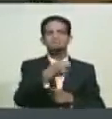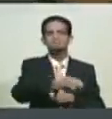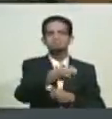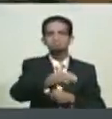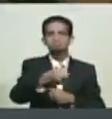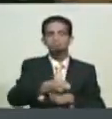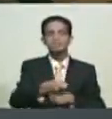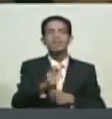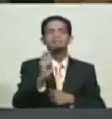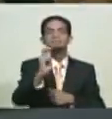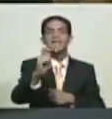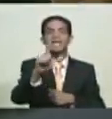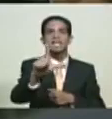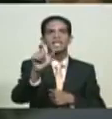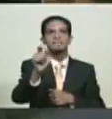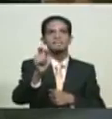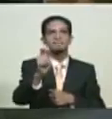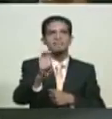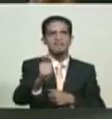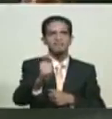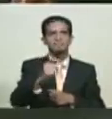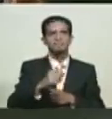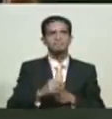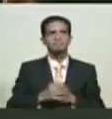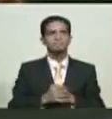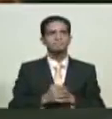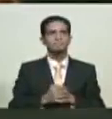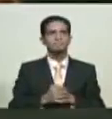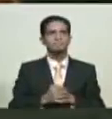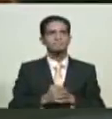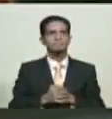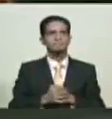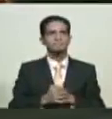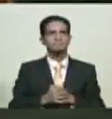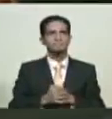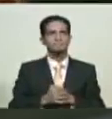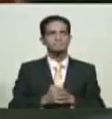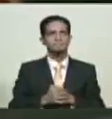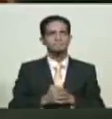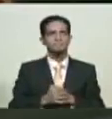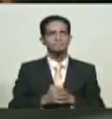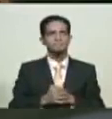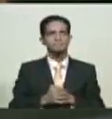tele tuya destacar que durante esta actividad